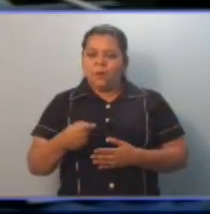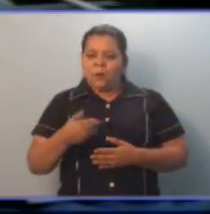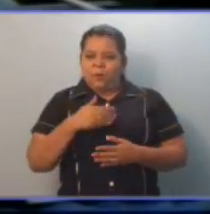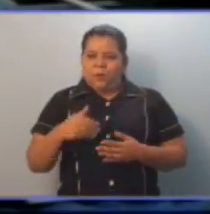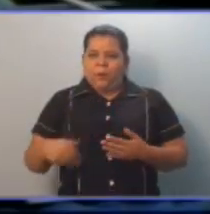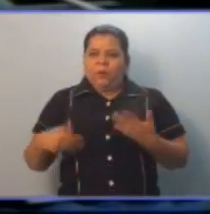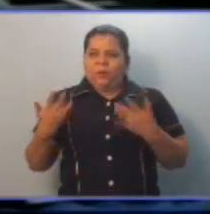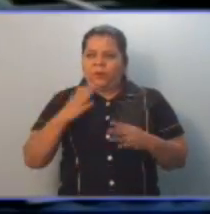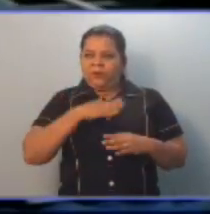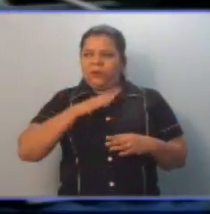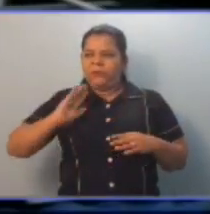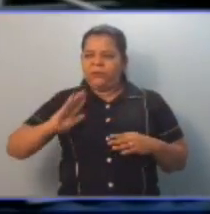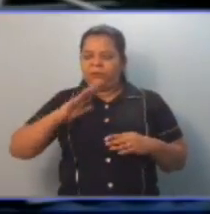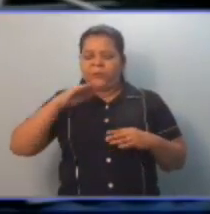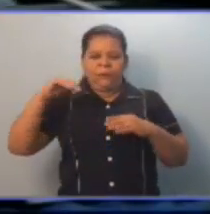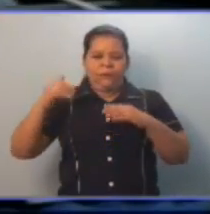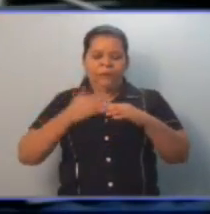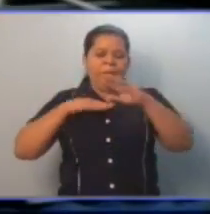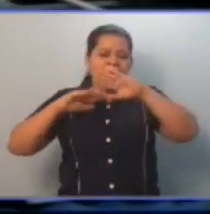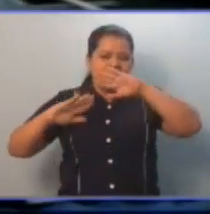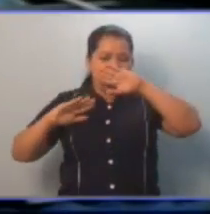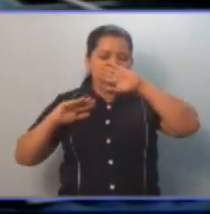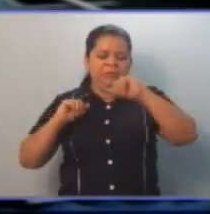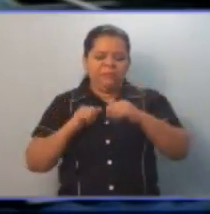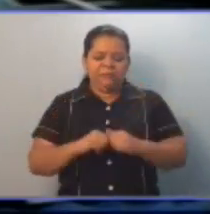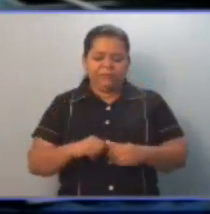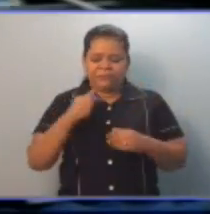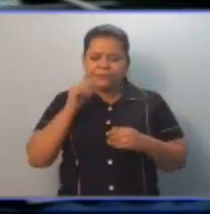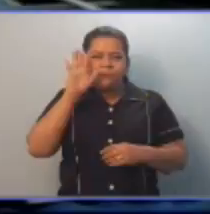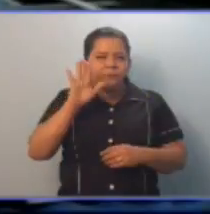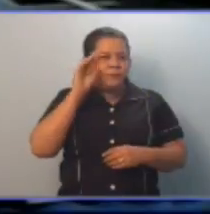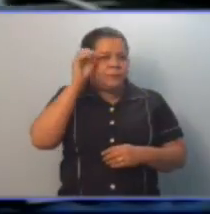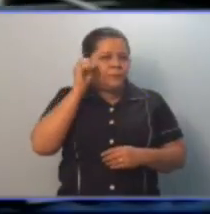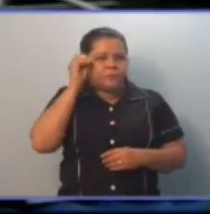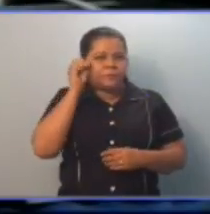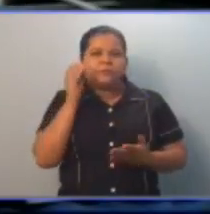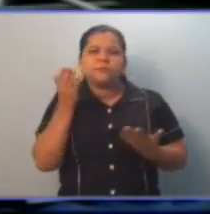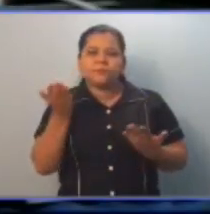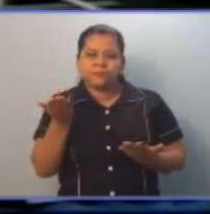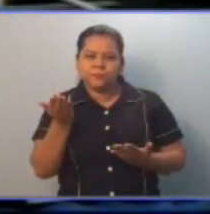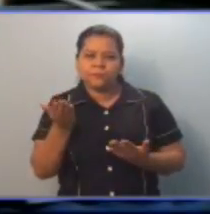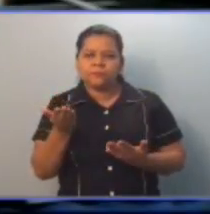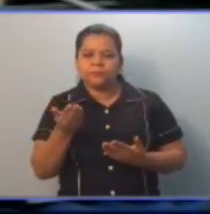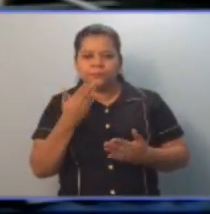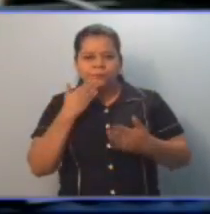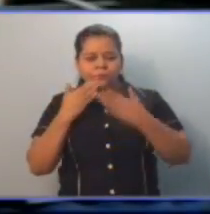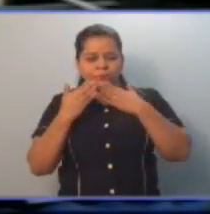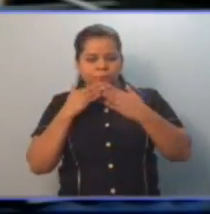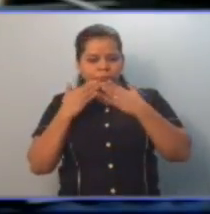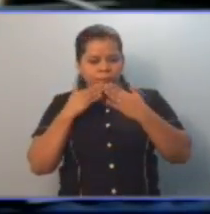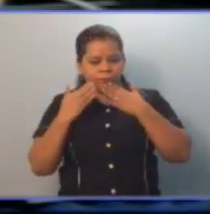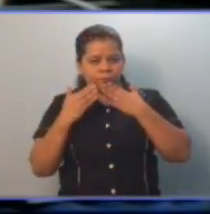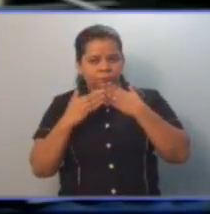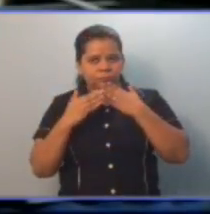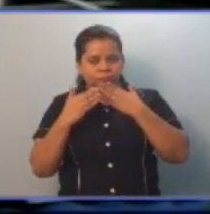su compromiso con el país. Sí. ¿Qué opina usted de la